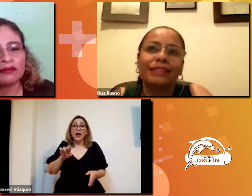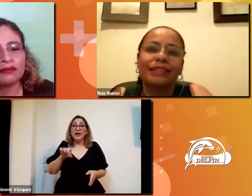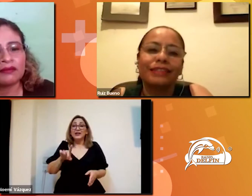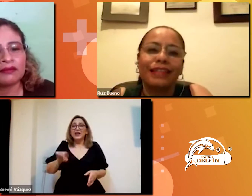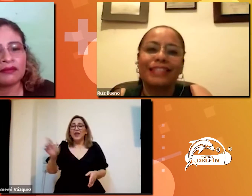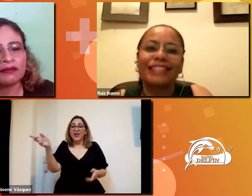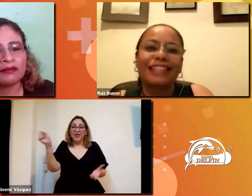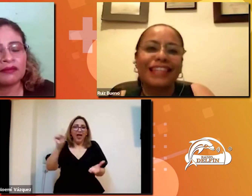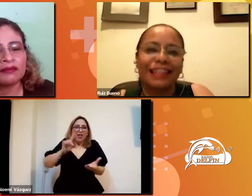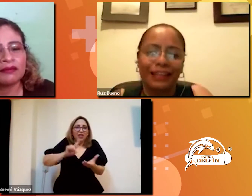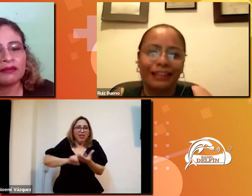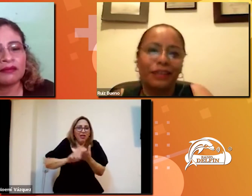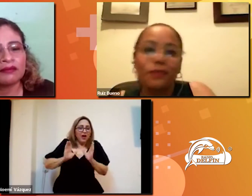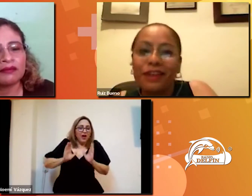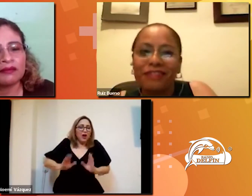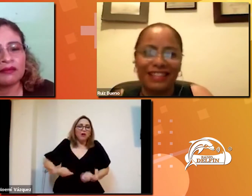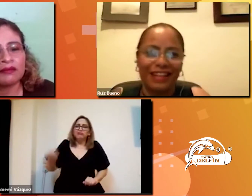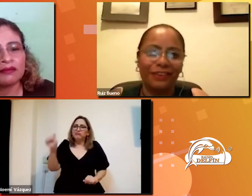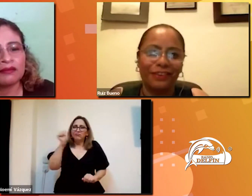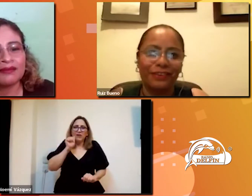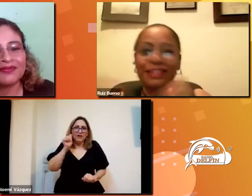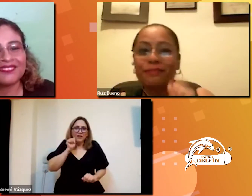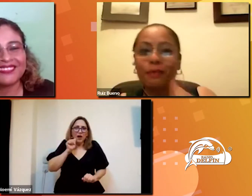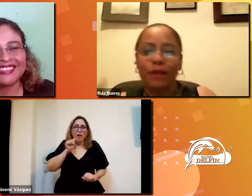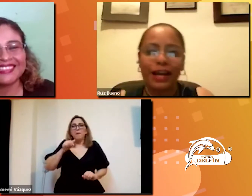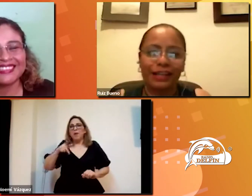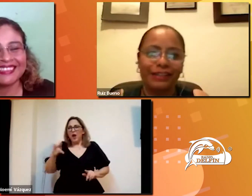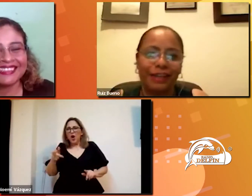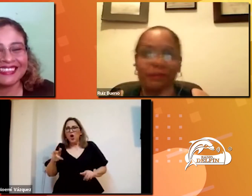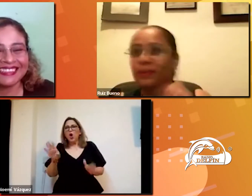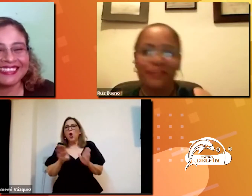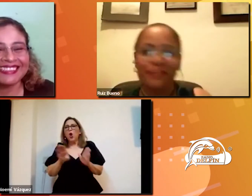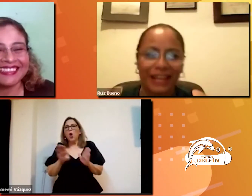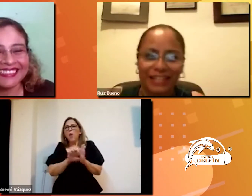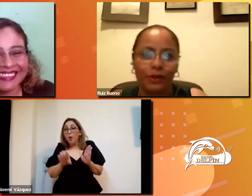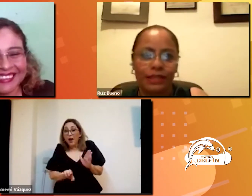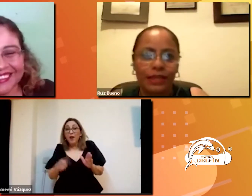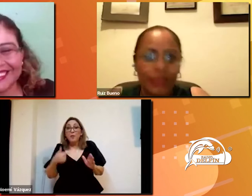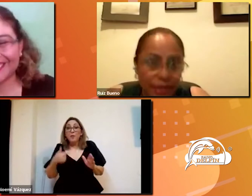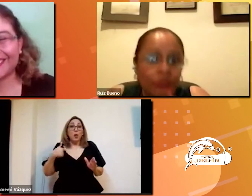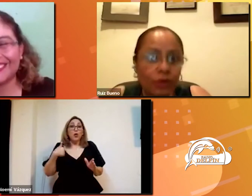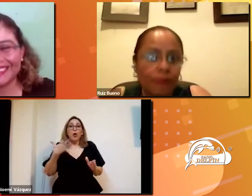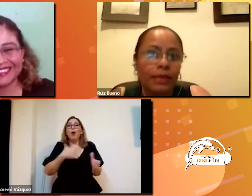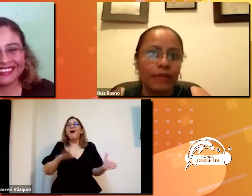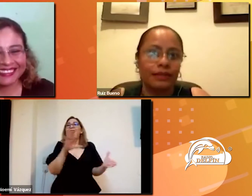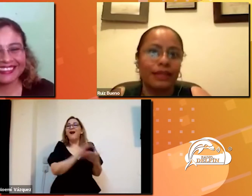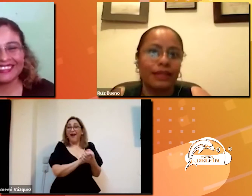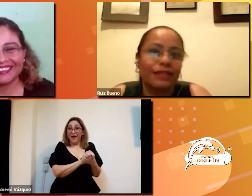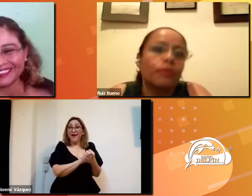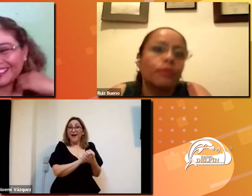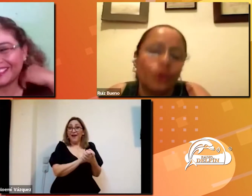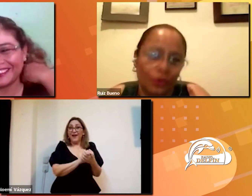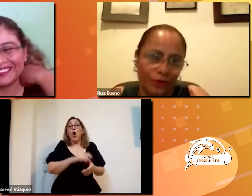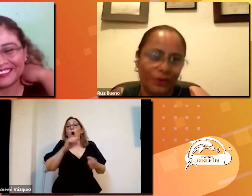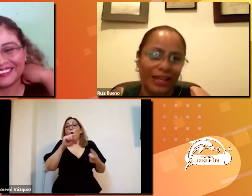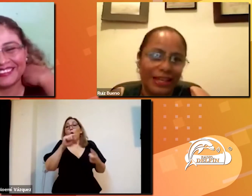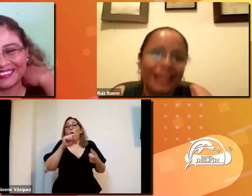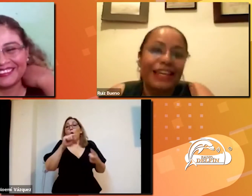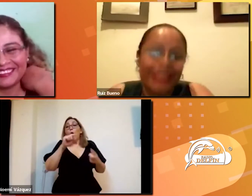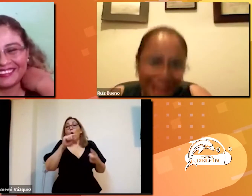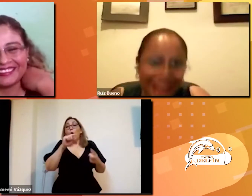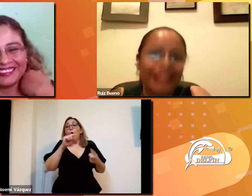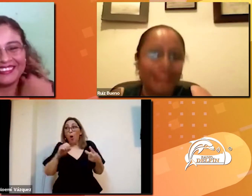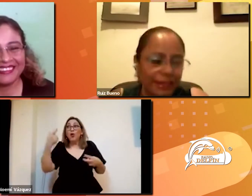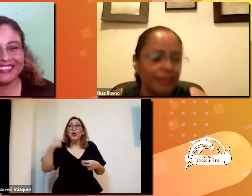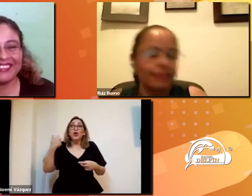es esta ansiedad de chin, tengo una fiesta, ¿no? Chin, me voy a casar, me voy a ir de vacaciones. Y eso también es esa emoción,